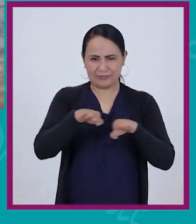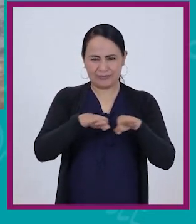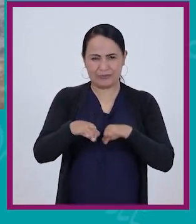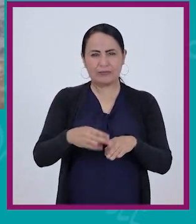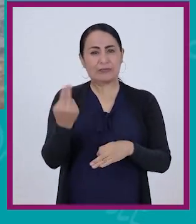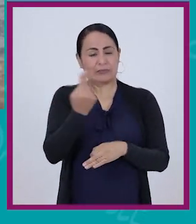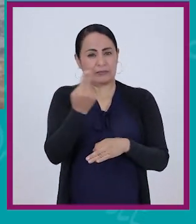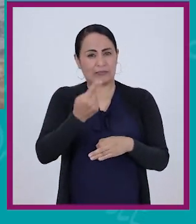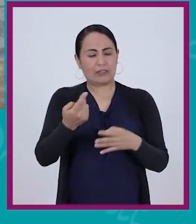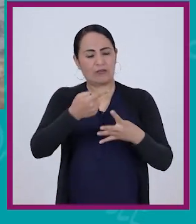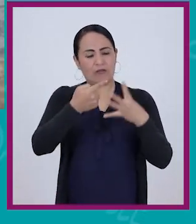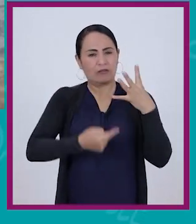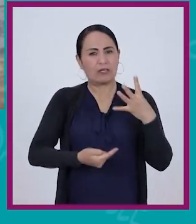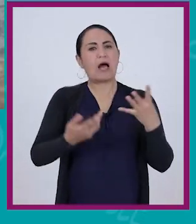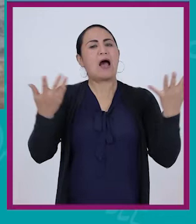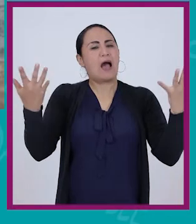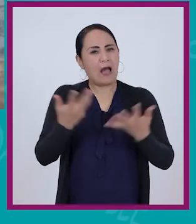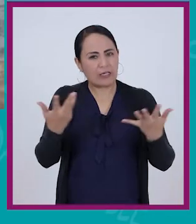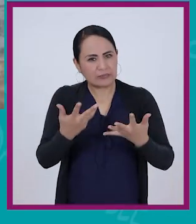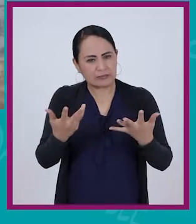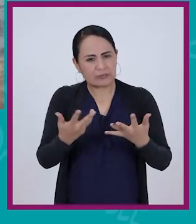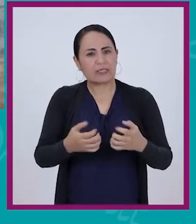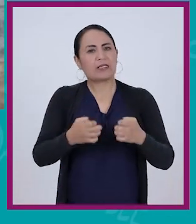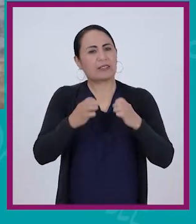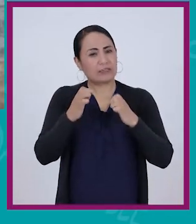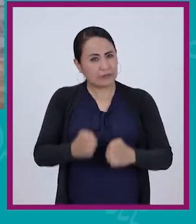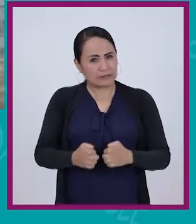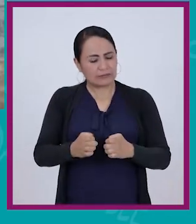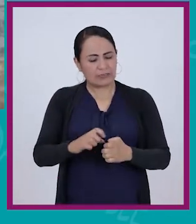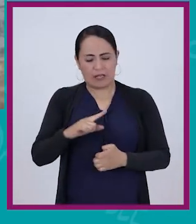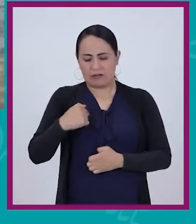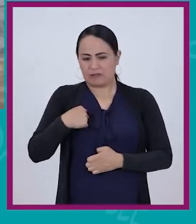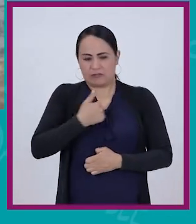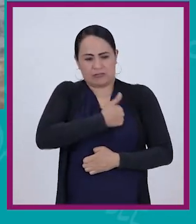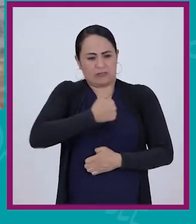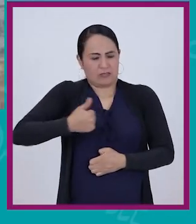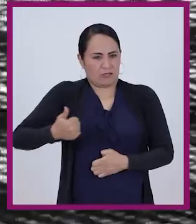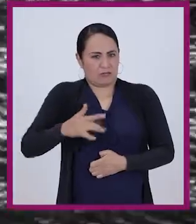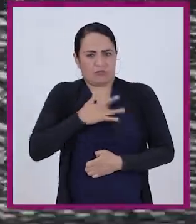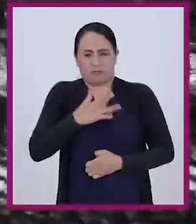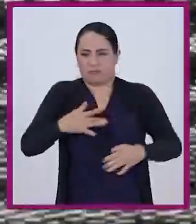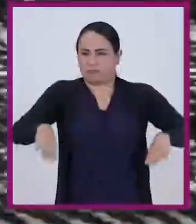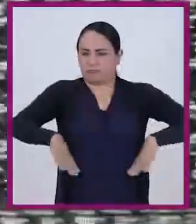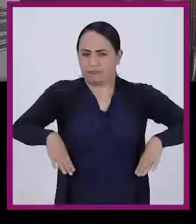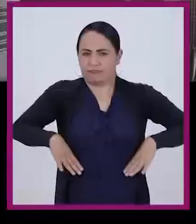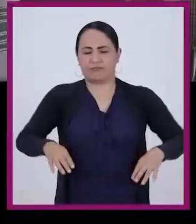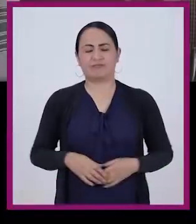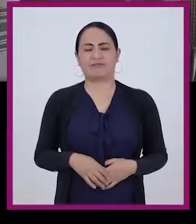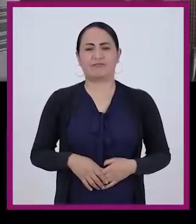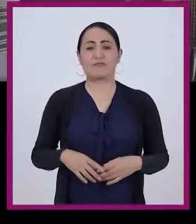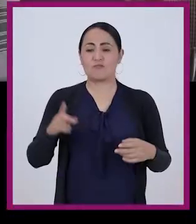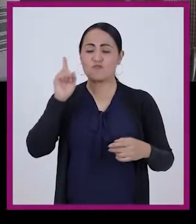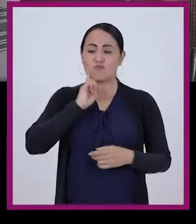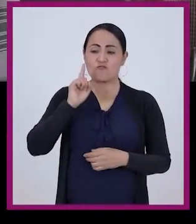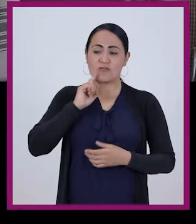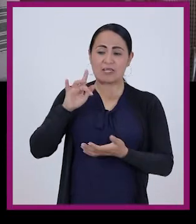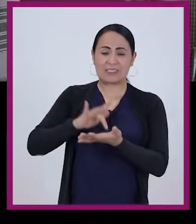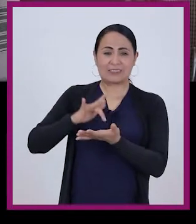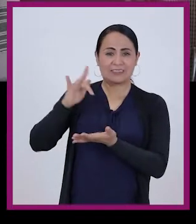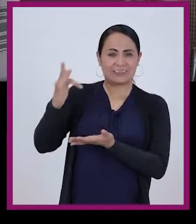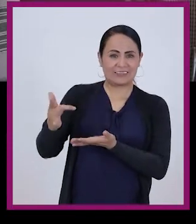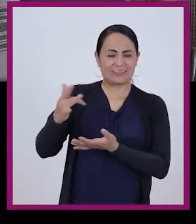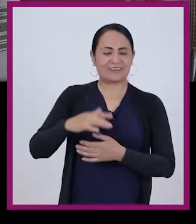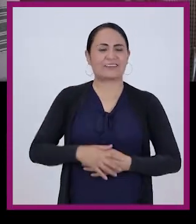en equipo tenemos que saber hacer, saber estar y saber ser. Agradecemos a nuestra